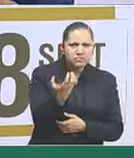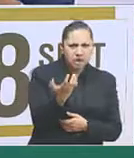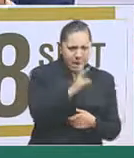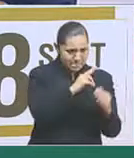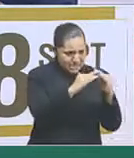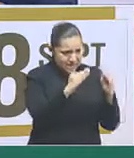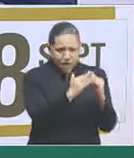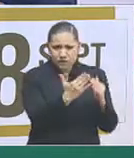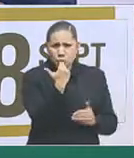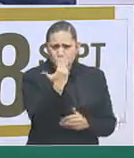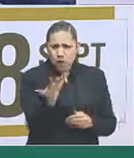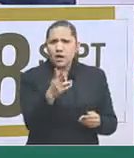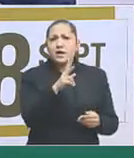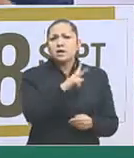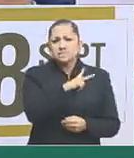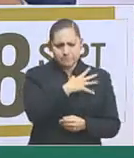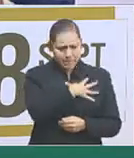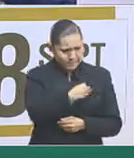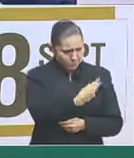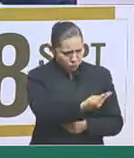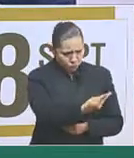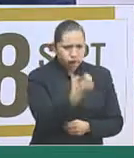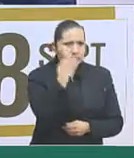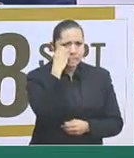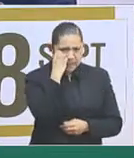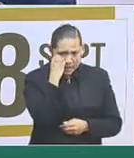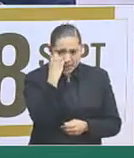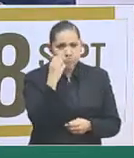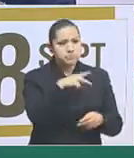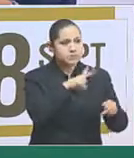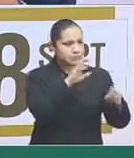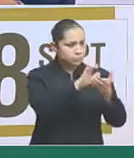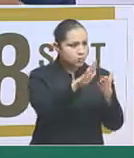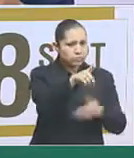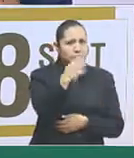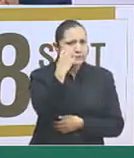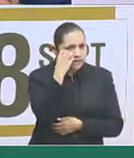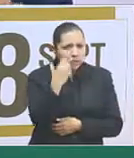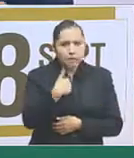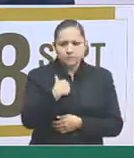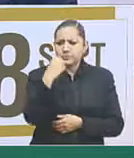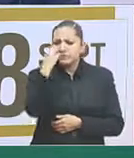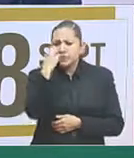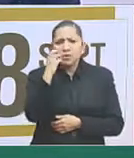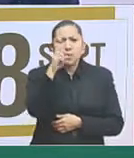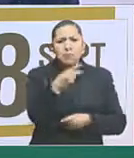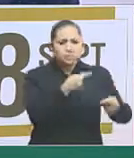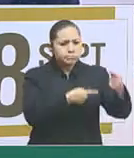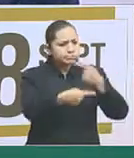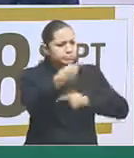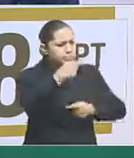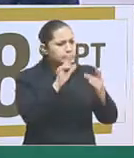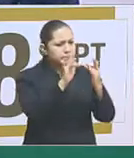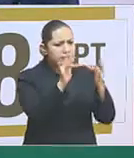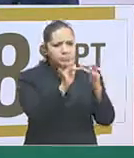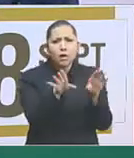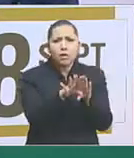celular mi esposa tiene un teléfono celular yo tengo un teléfono celular y nuestra comunicación se da en las redes